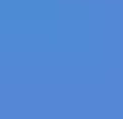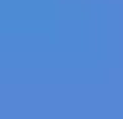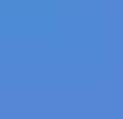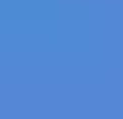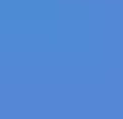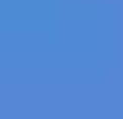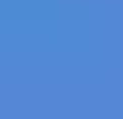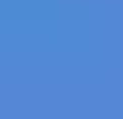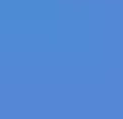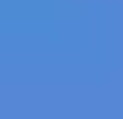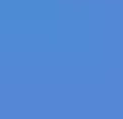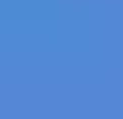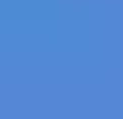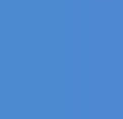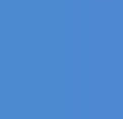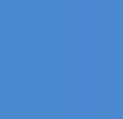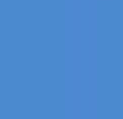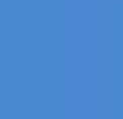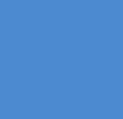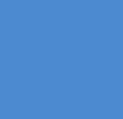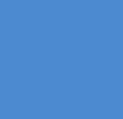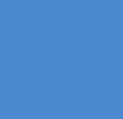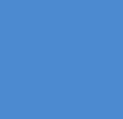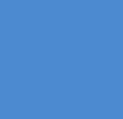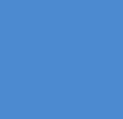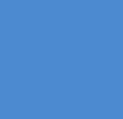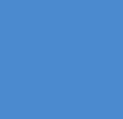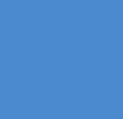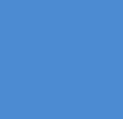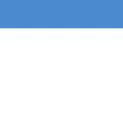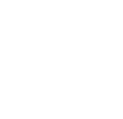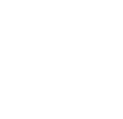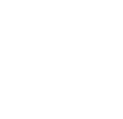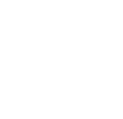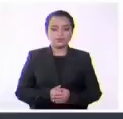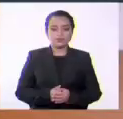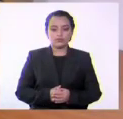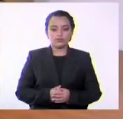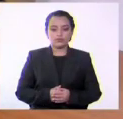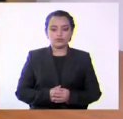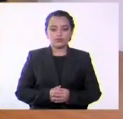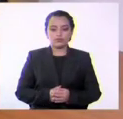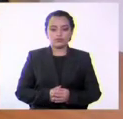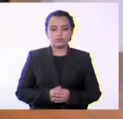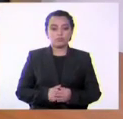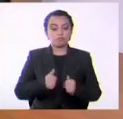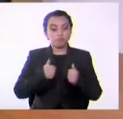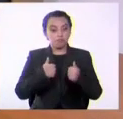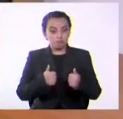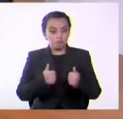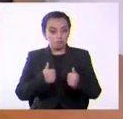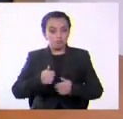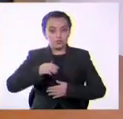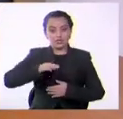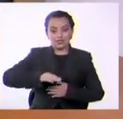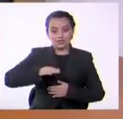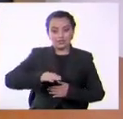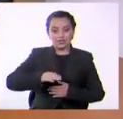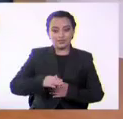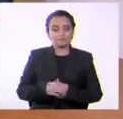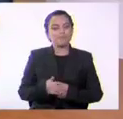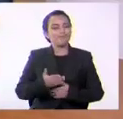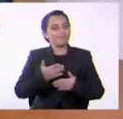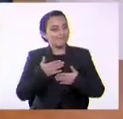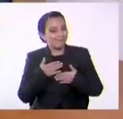Globalización y medio ambiente. Muy buenas tardes, qué privilegio que nos esté